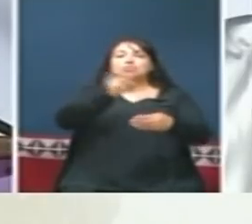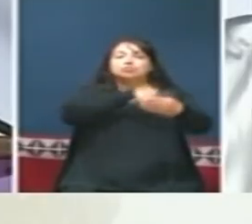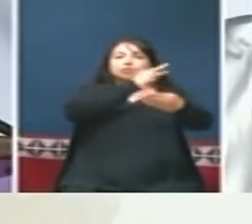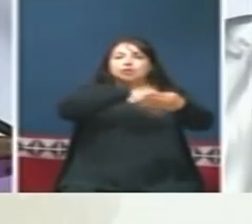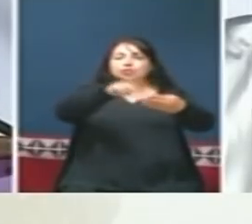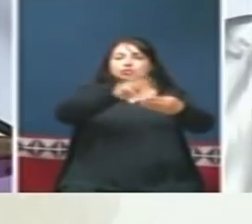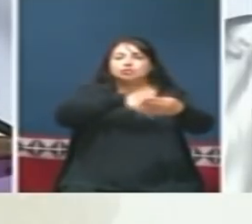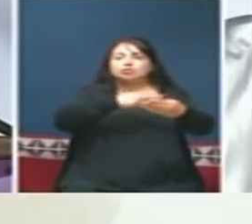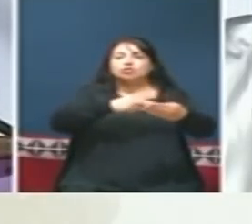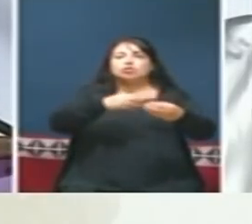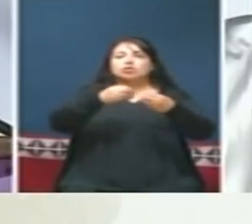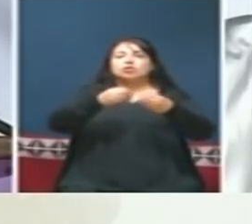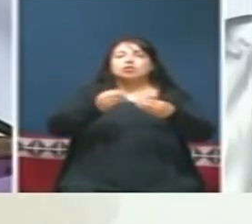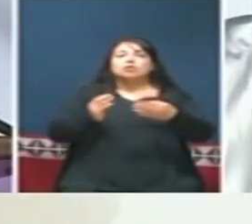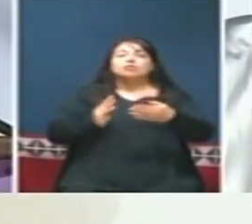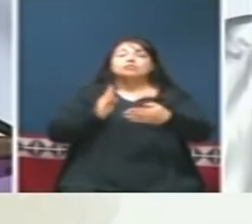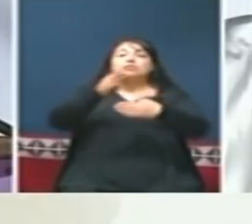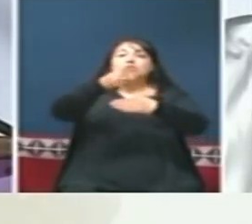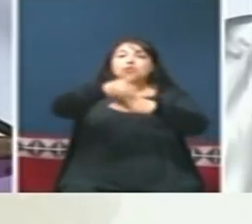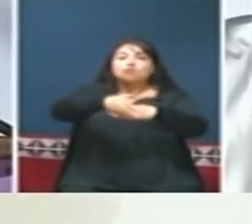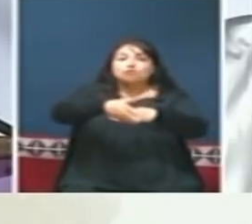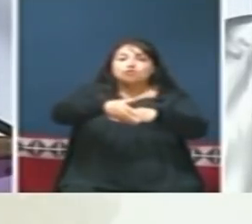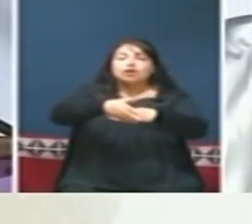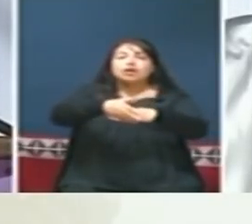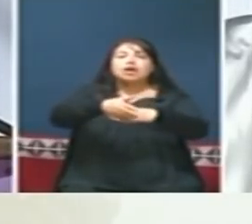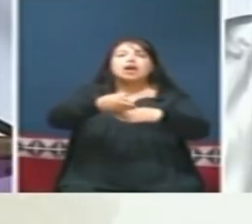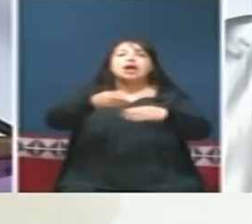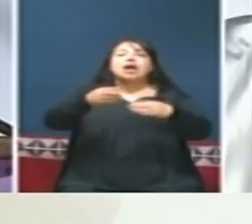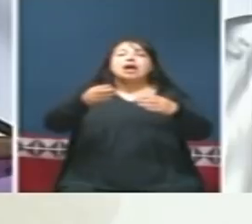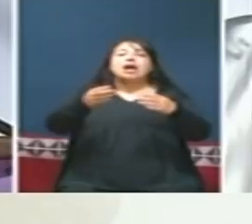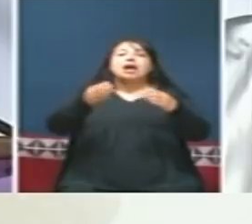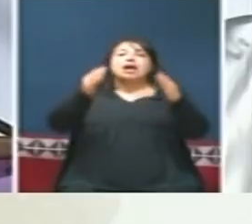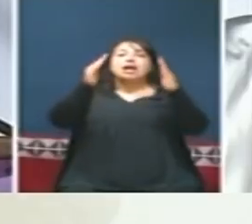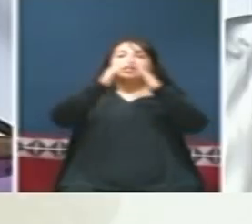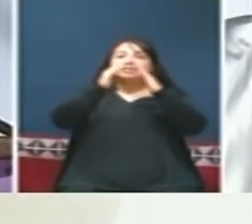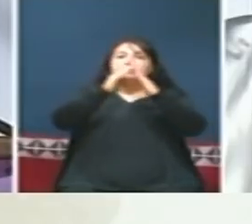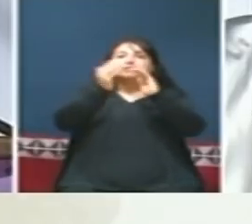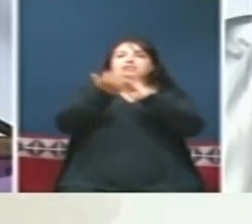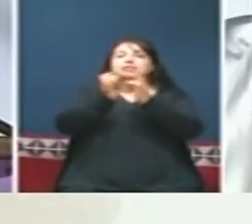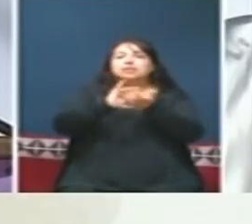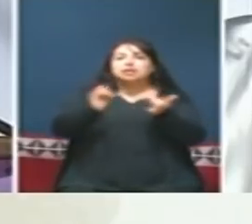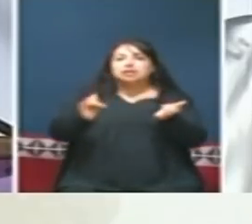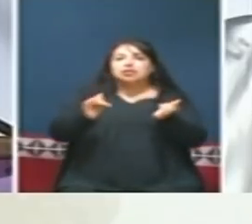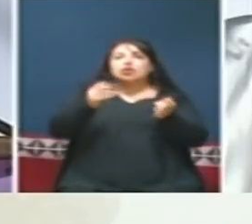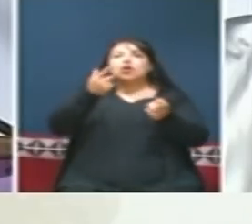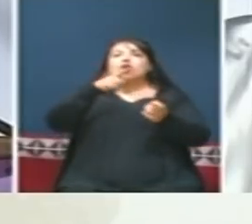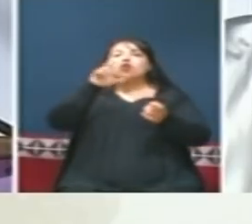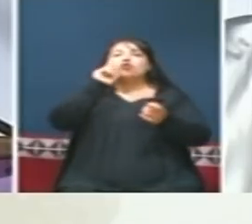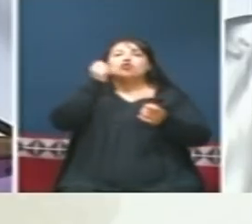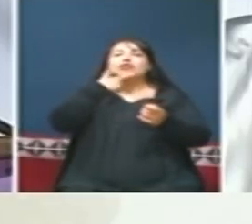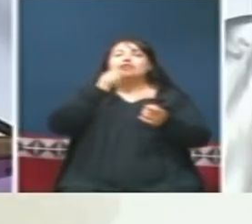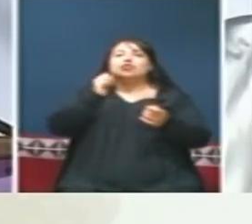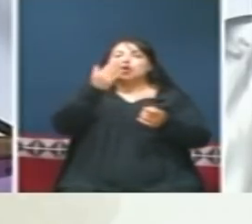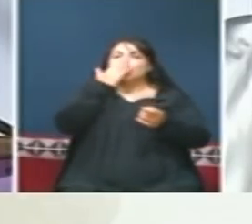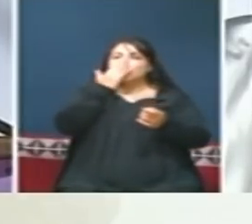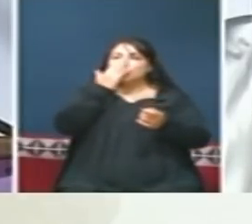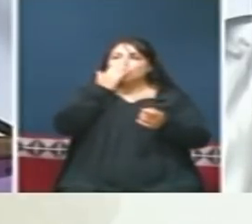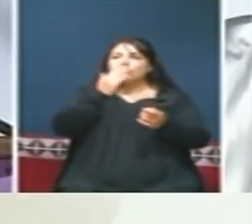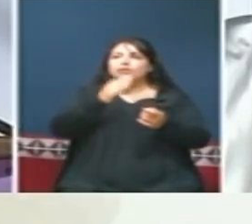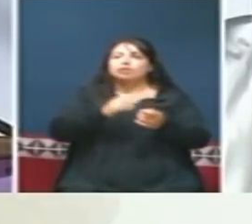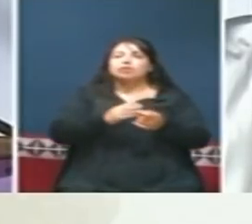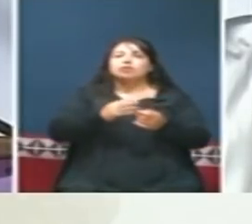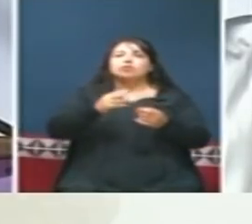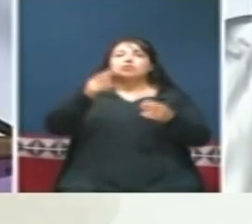Ingresó en el seminario de Nuestra Señora de Loreto en Córdoba. Fue ordenado sacerdote en Roma